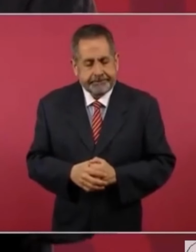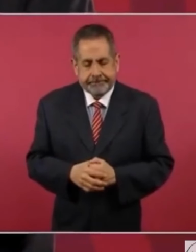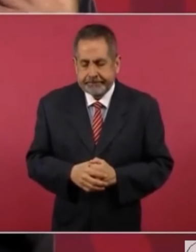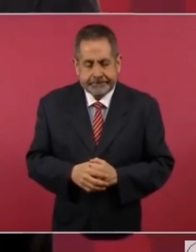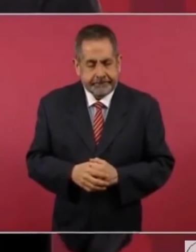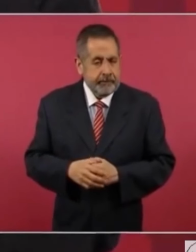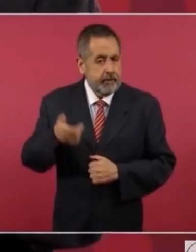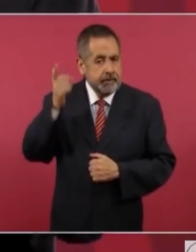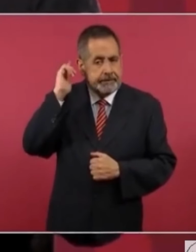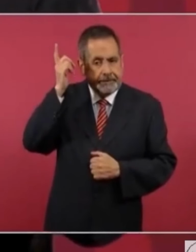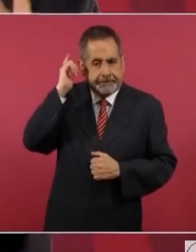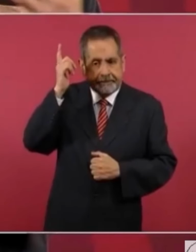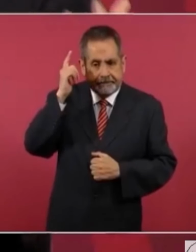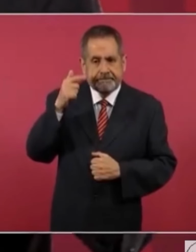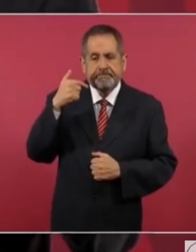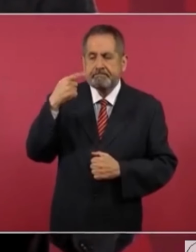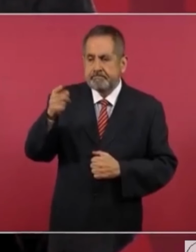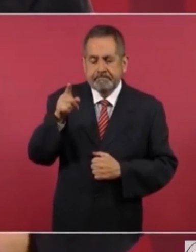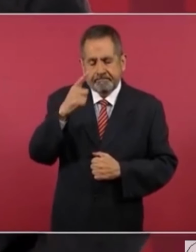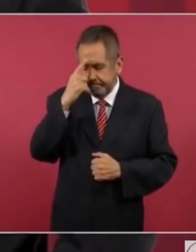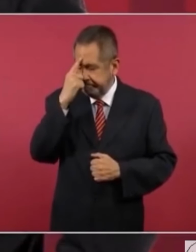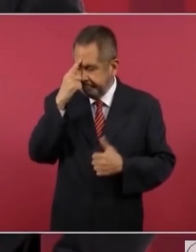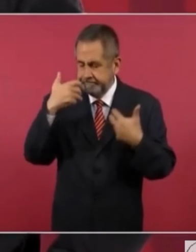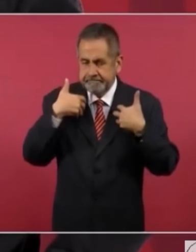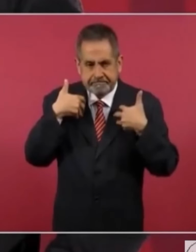pues entren en razón